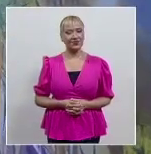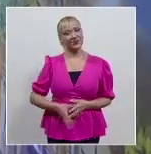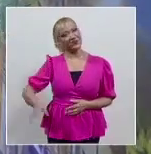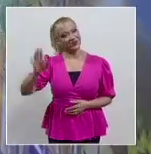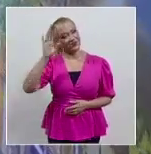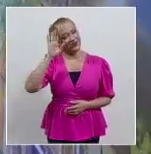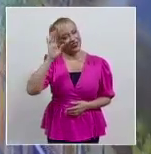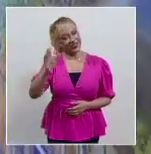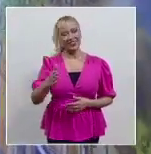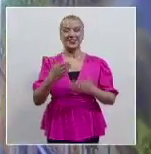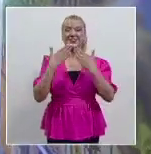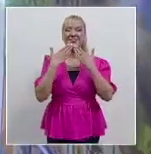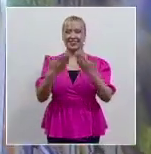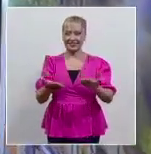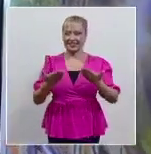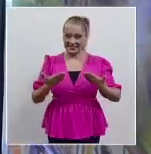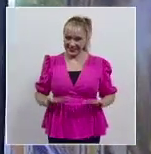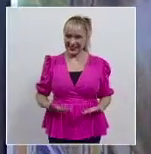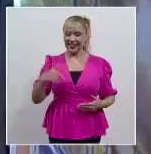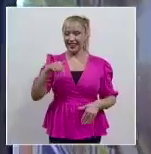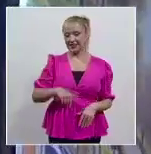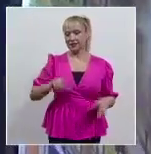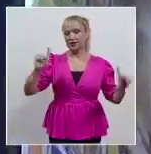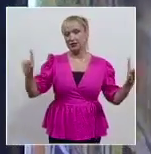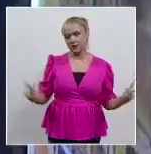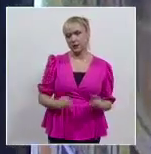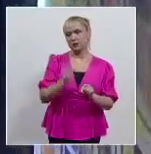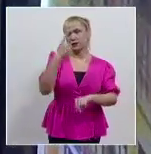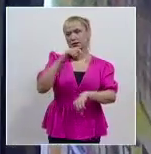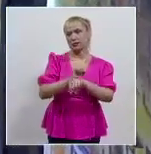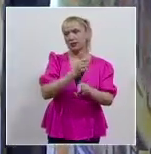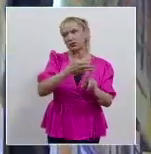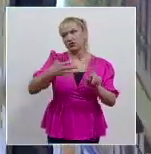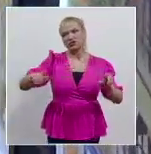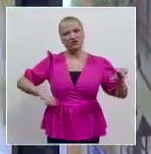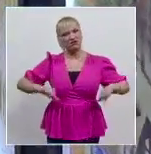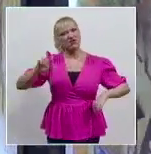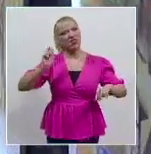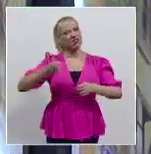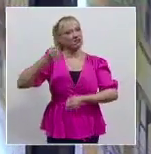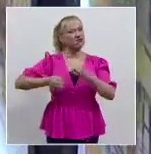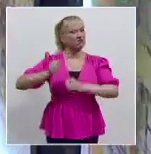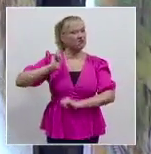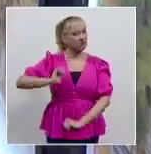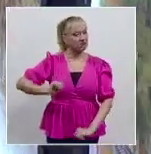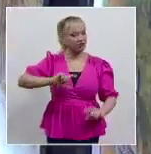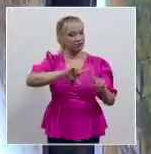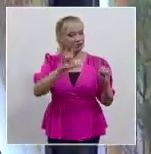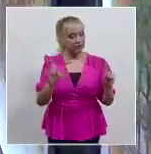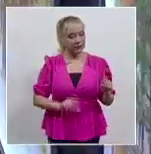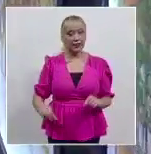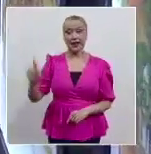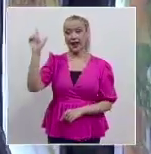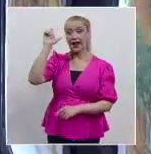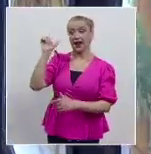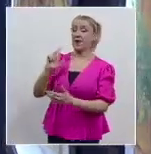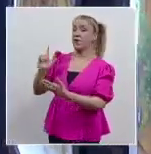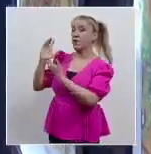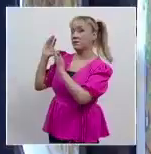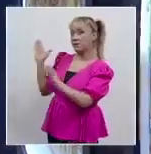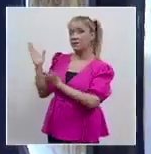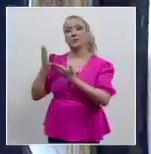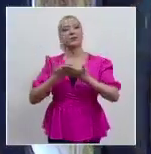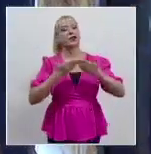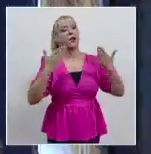Hola, bienvenidos a Semanario Judicial, resumen semanal de noticias del Poder Judicial de la Federación. Soy Laura Murillo y en los próximos minutos